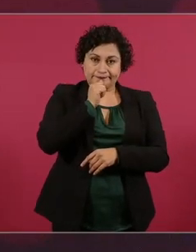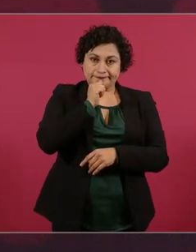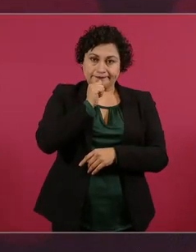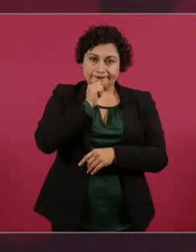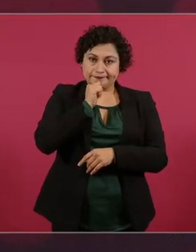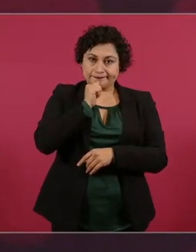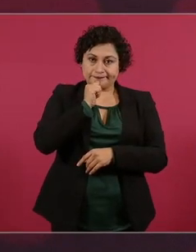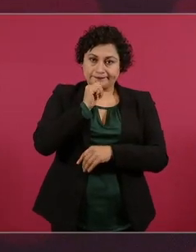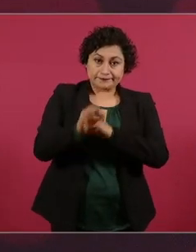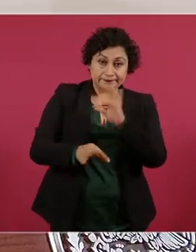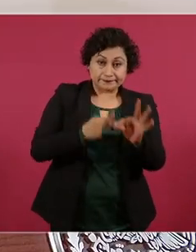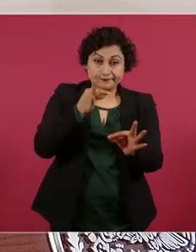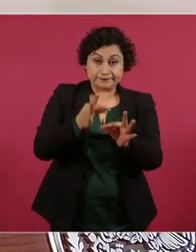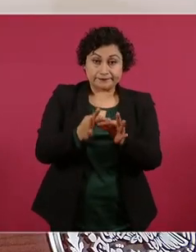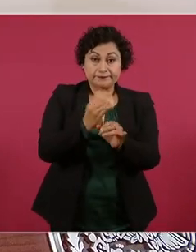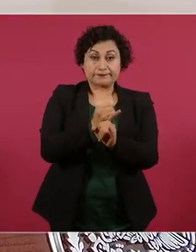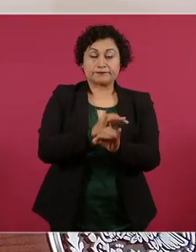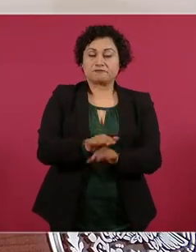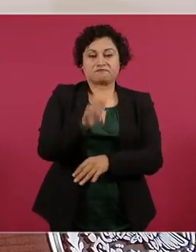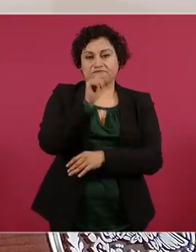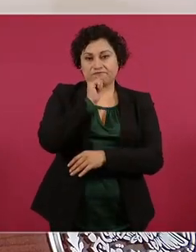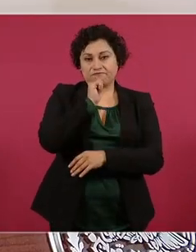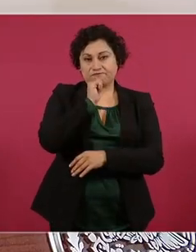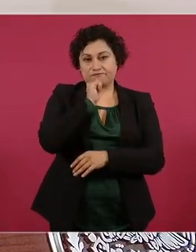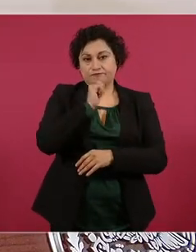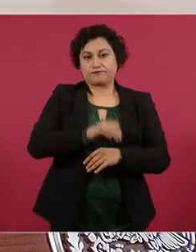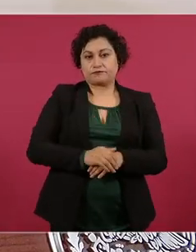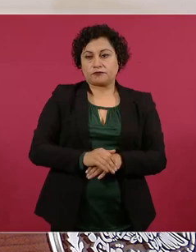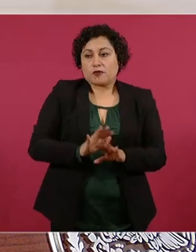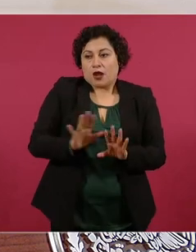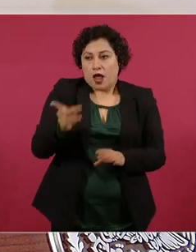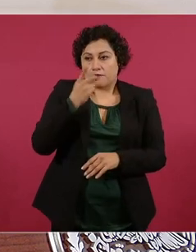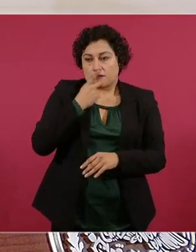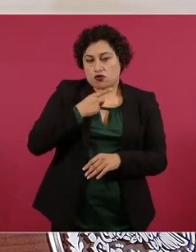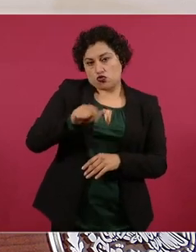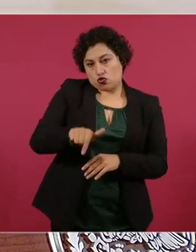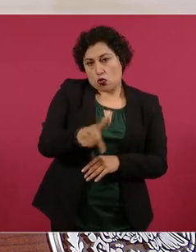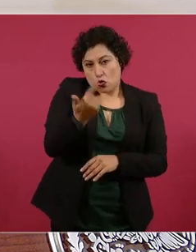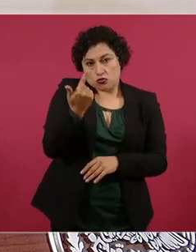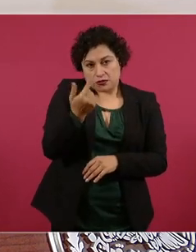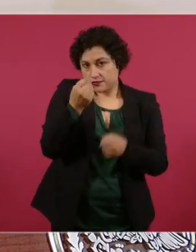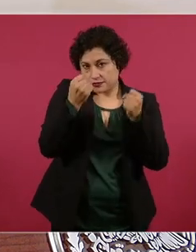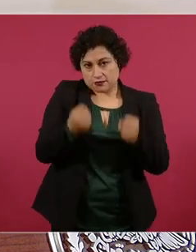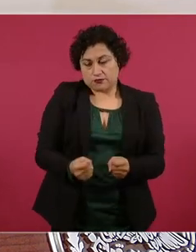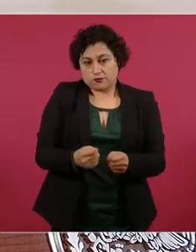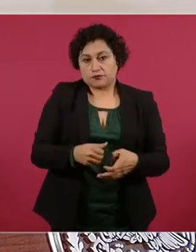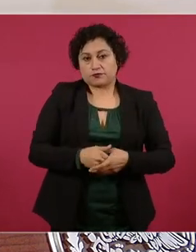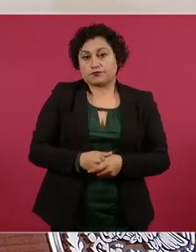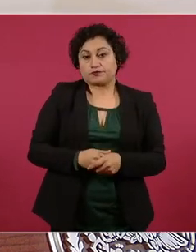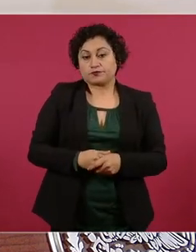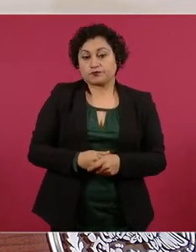No se tiene toda la información. Okay. Y también, confirmados 12. Ajá.